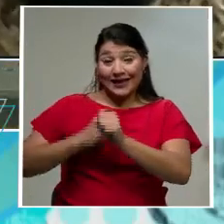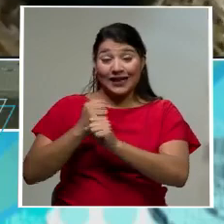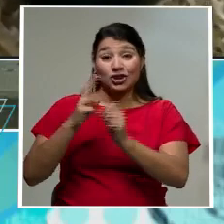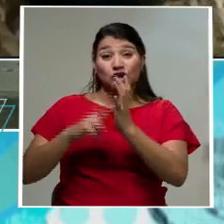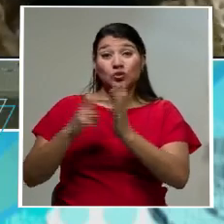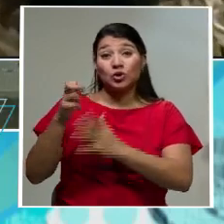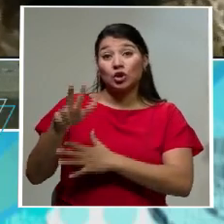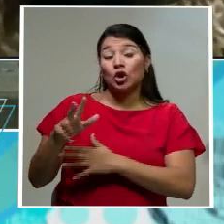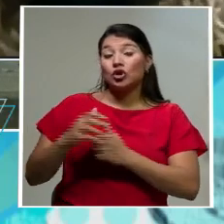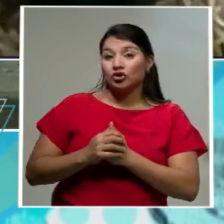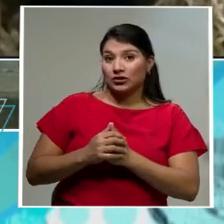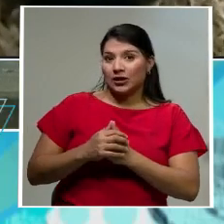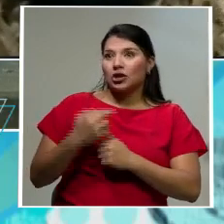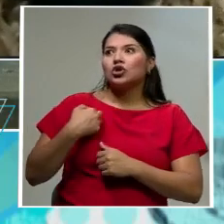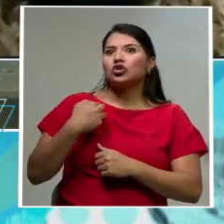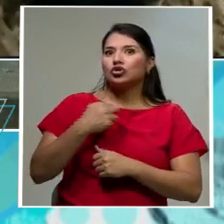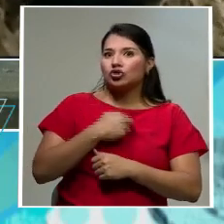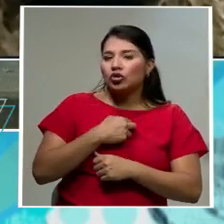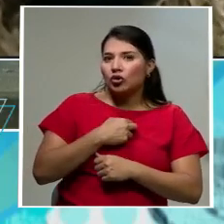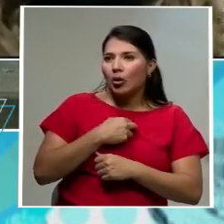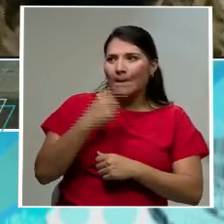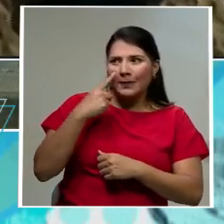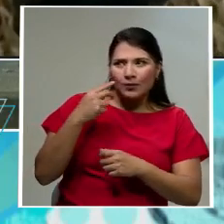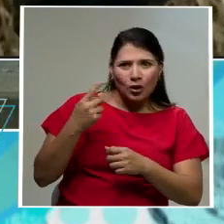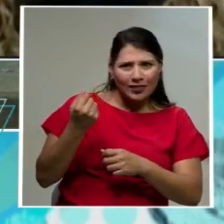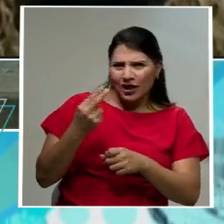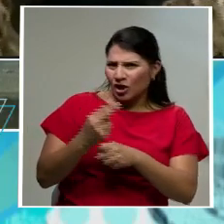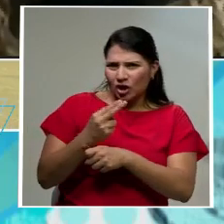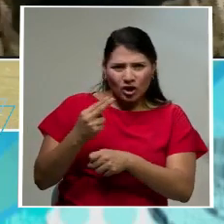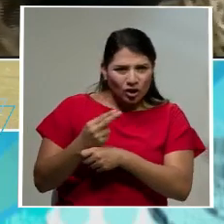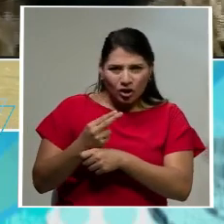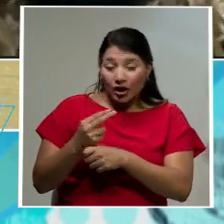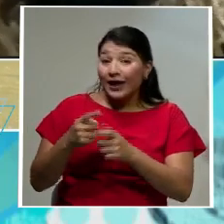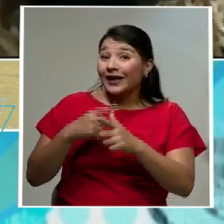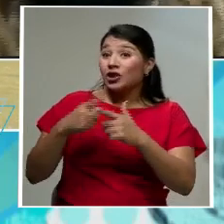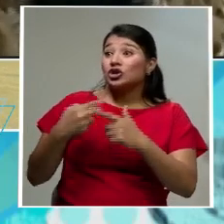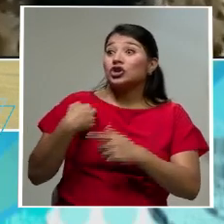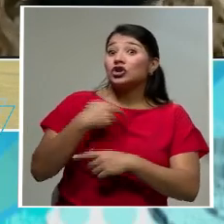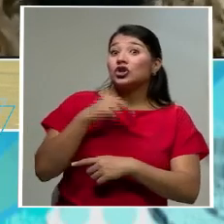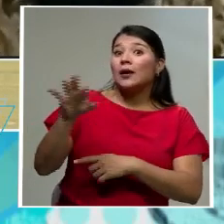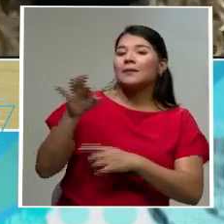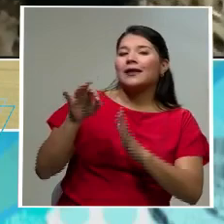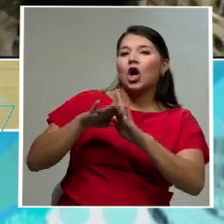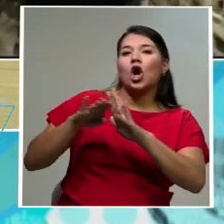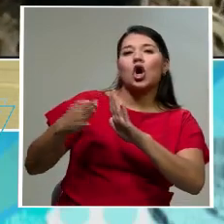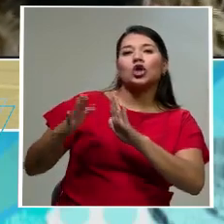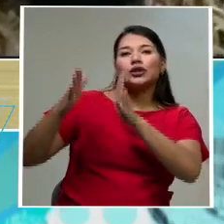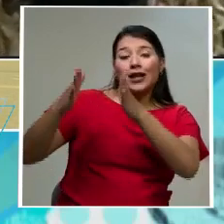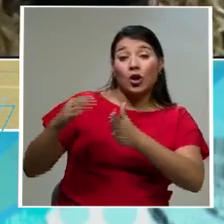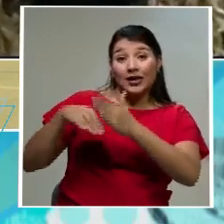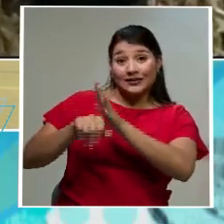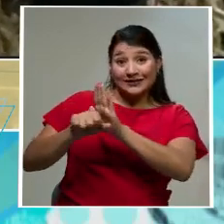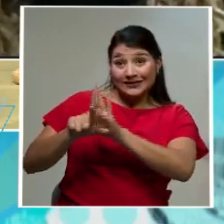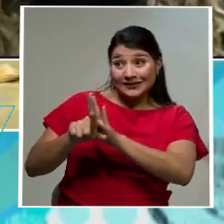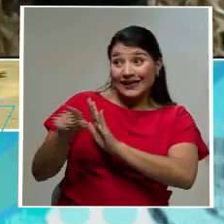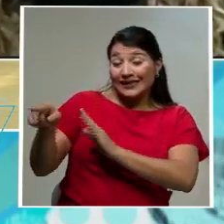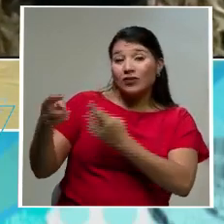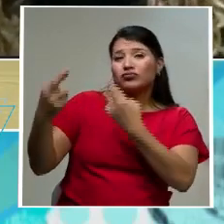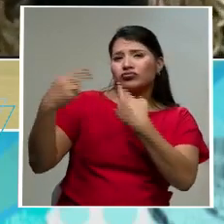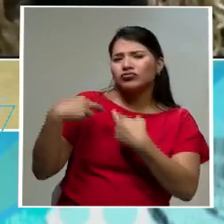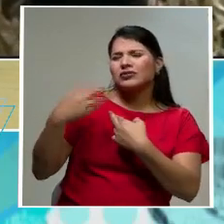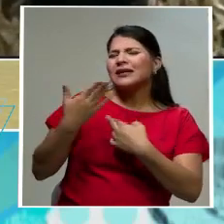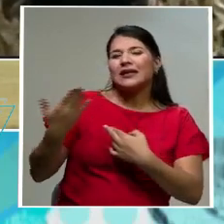la responsabilidad de no poder atender ni cumplir con los objetivos del fideicomiso